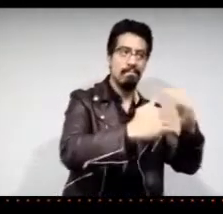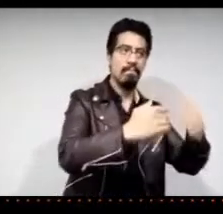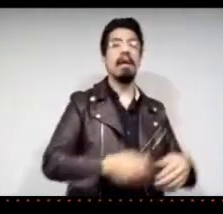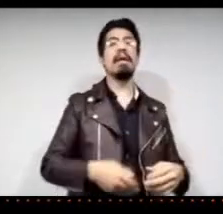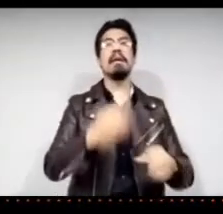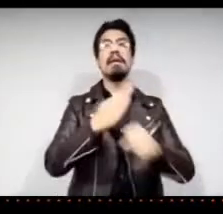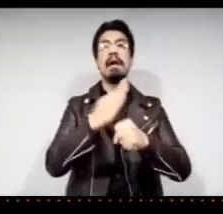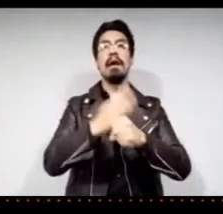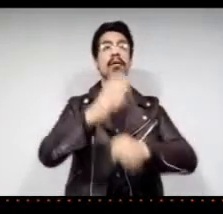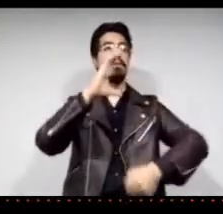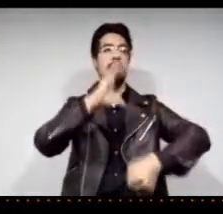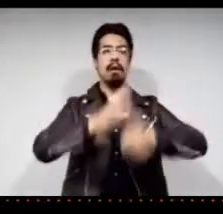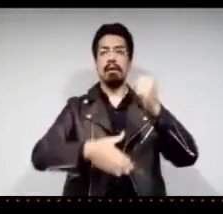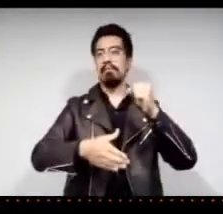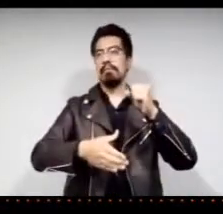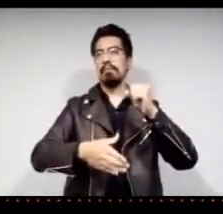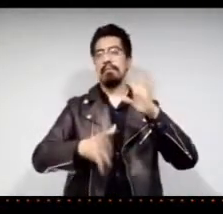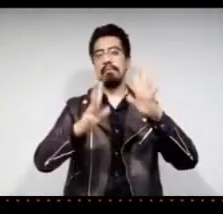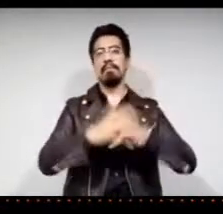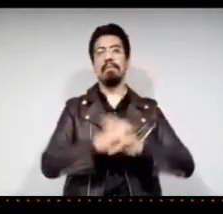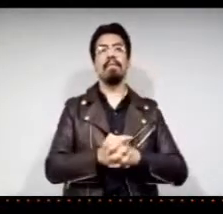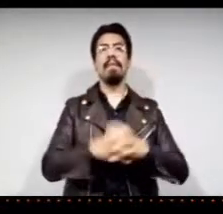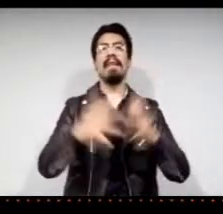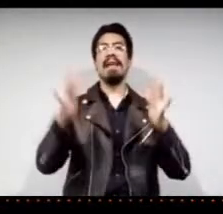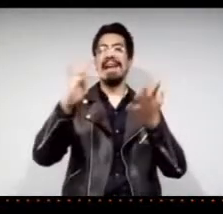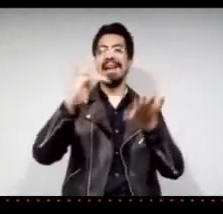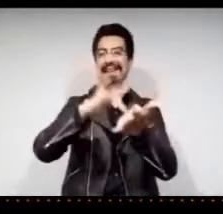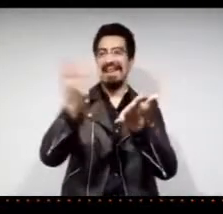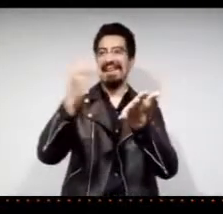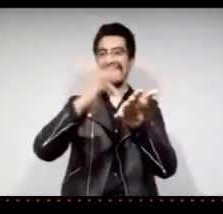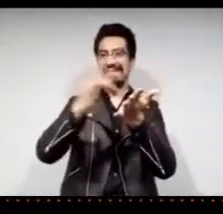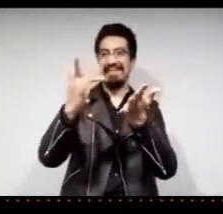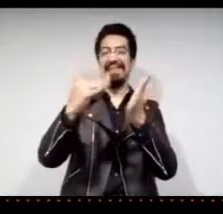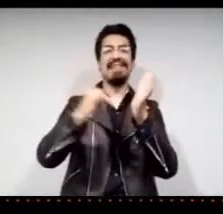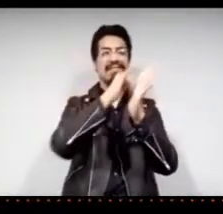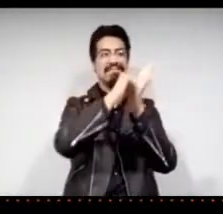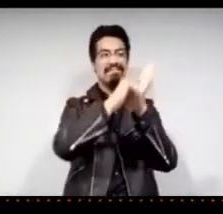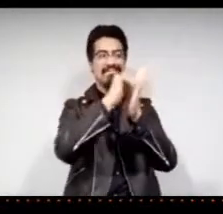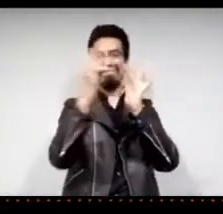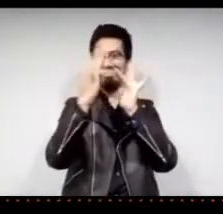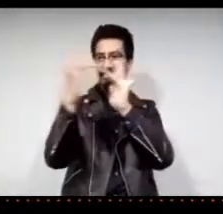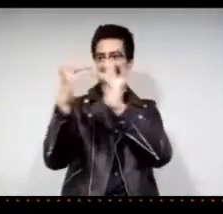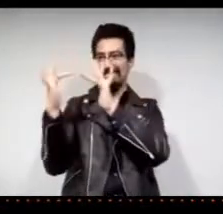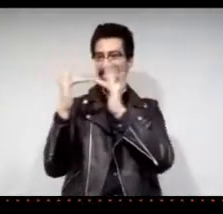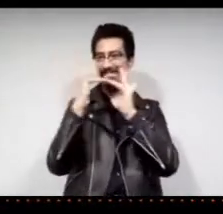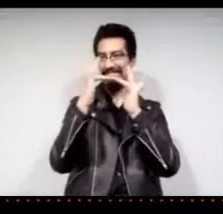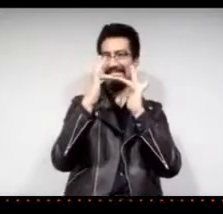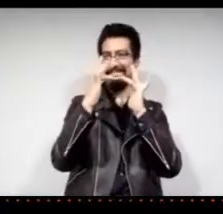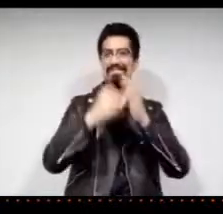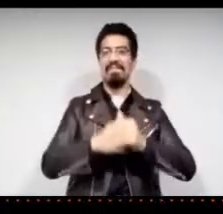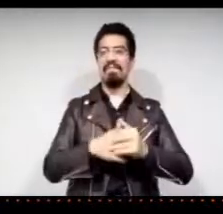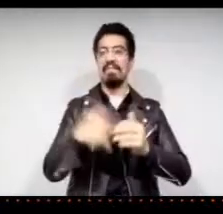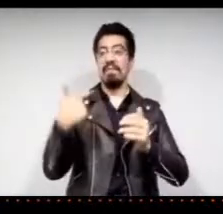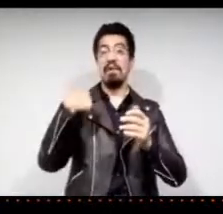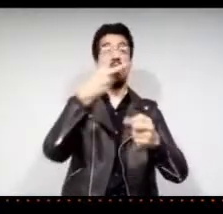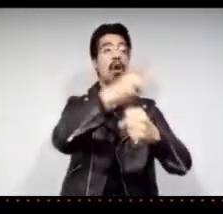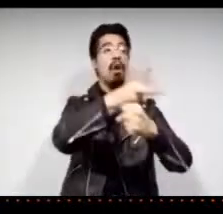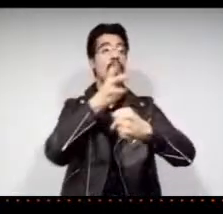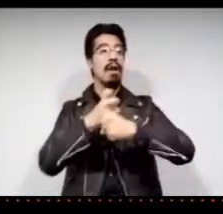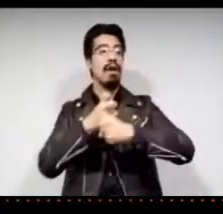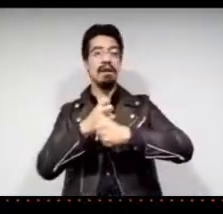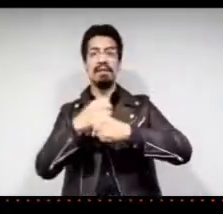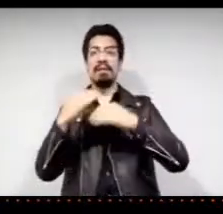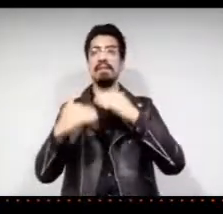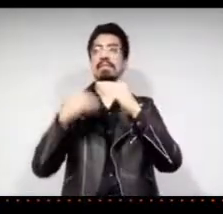panel. Agradezco mucho a quienes nos siguieron por el canal de YouTube. Les invito a participar al